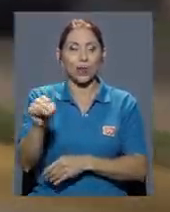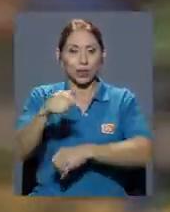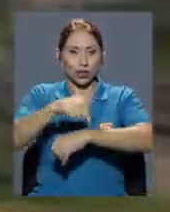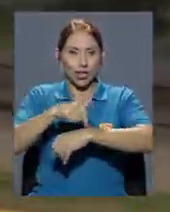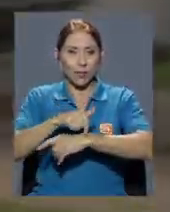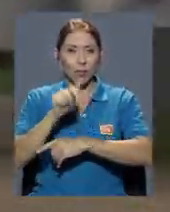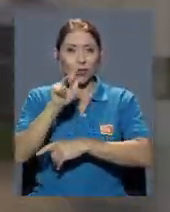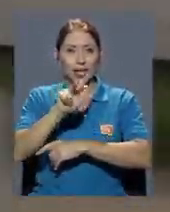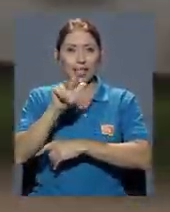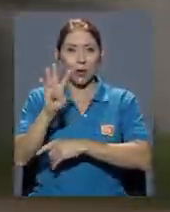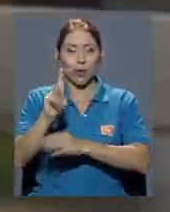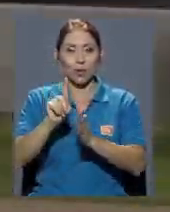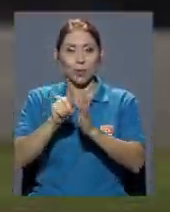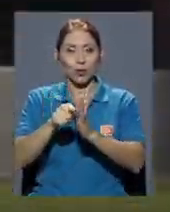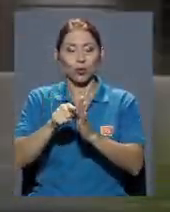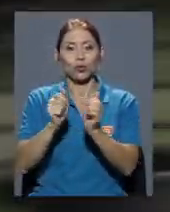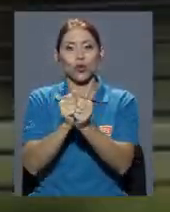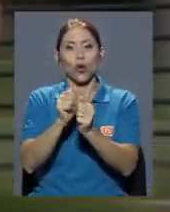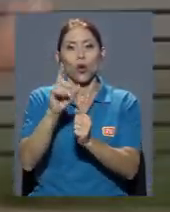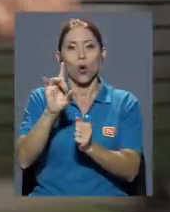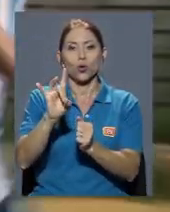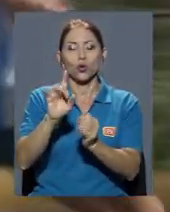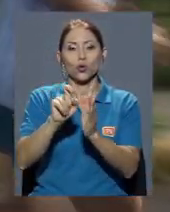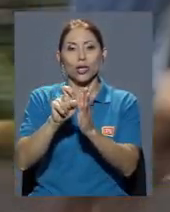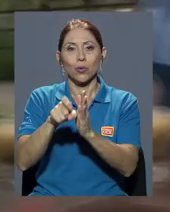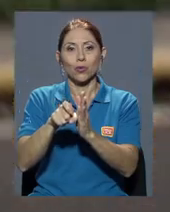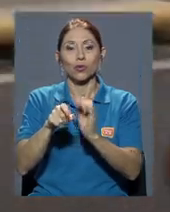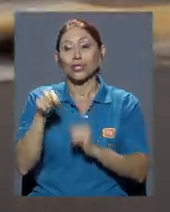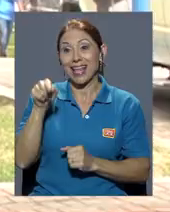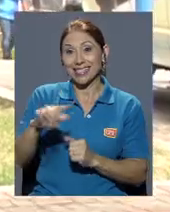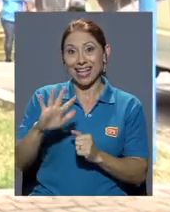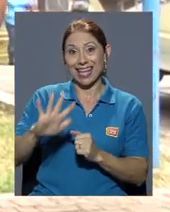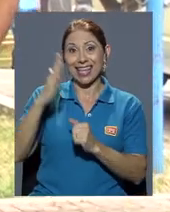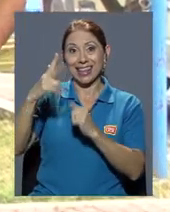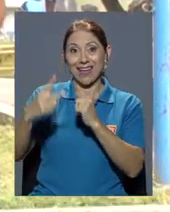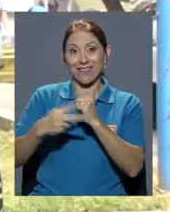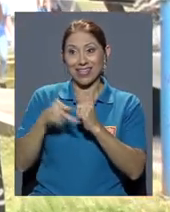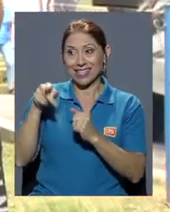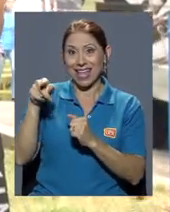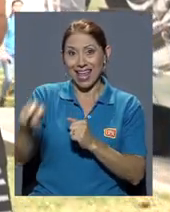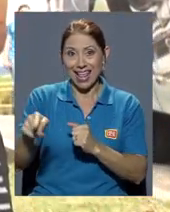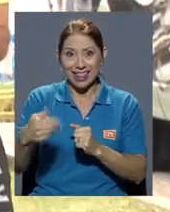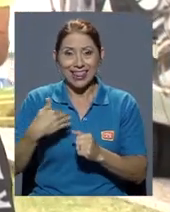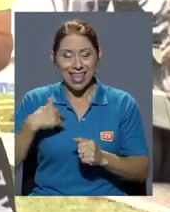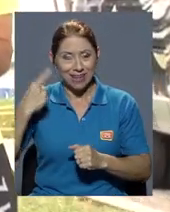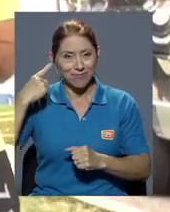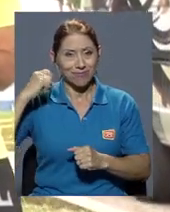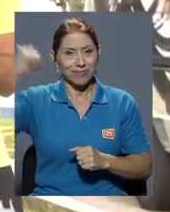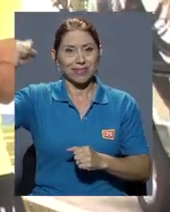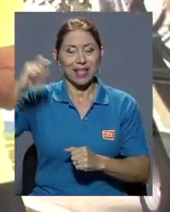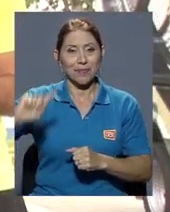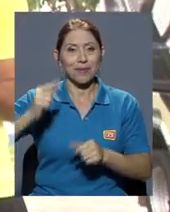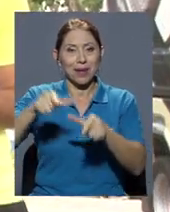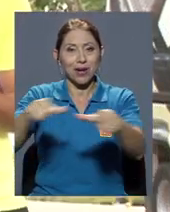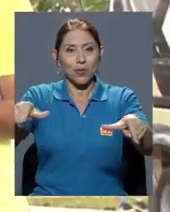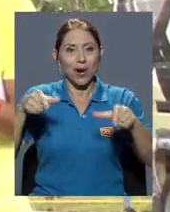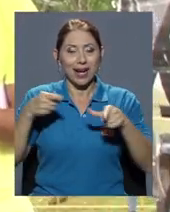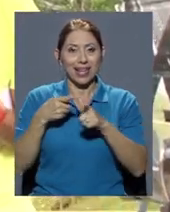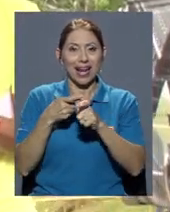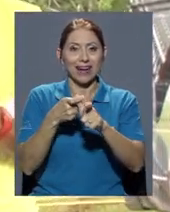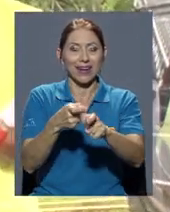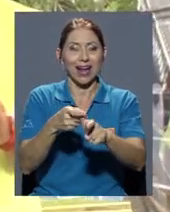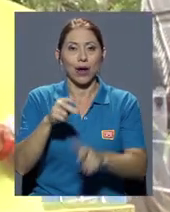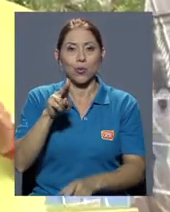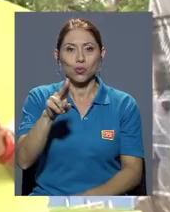tiempo de 34 minutos 8 segundos. Esta es la quinta vez que el atleta ocupa el primer lugar de la carrera atlética UCR.